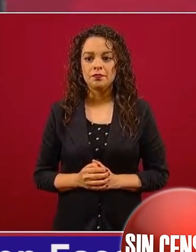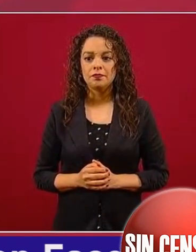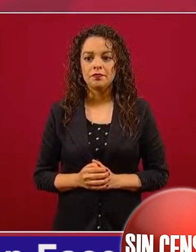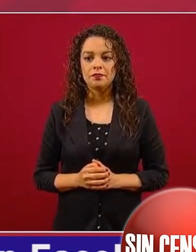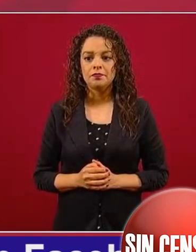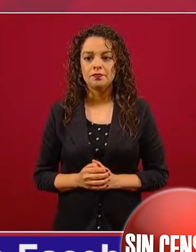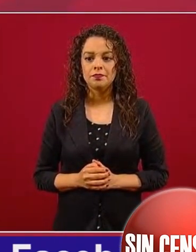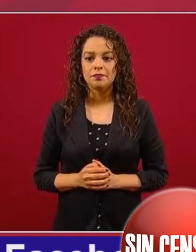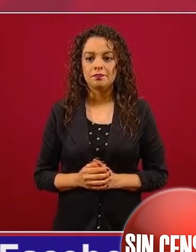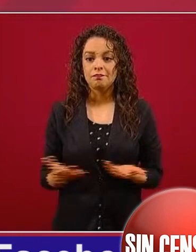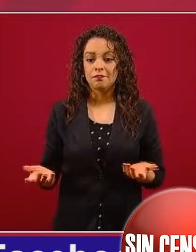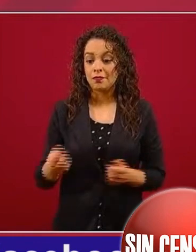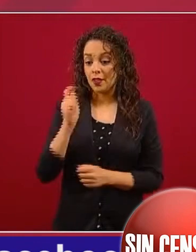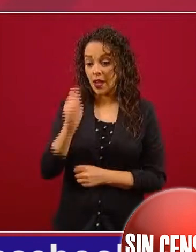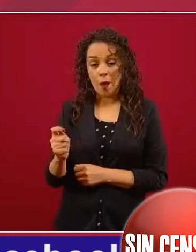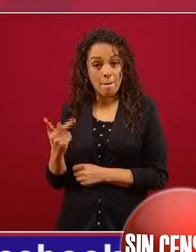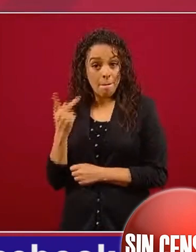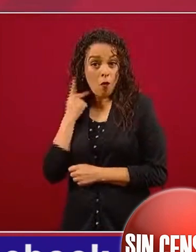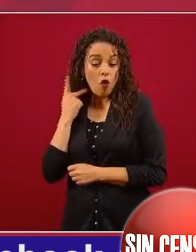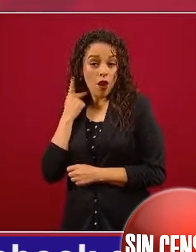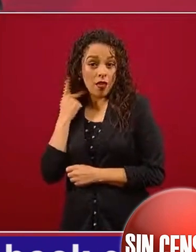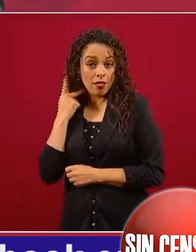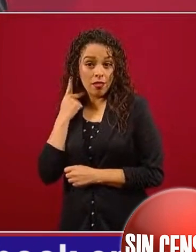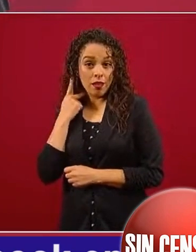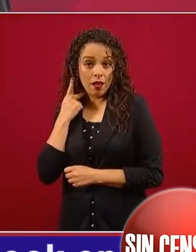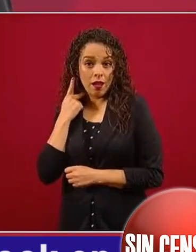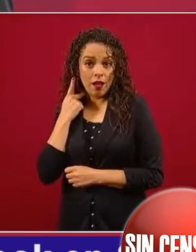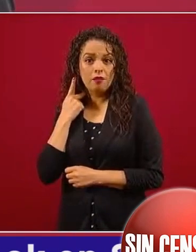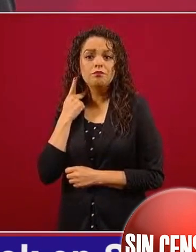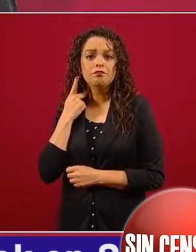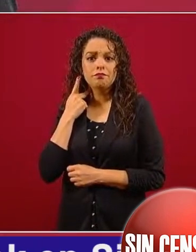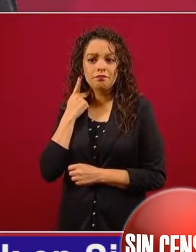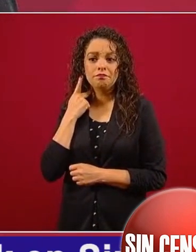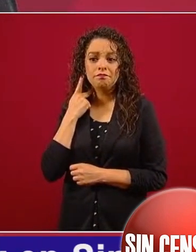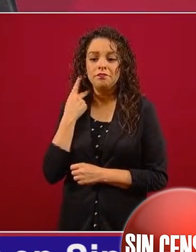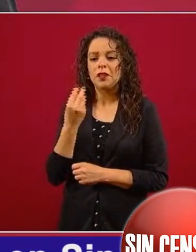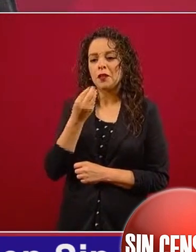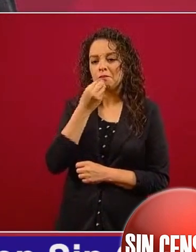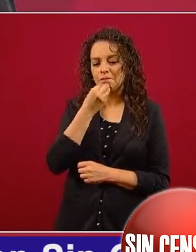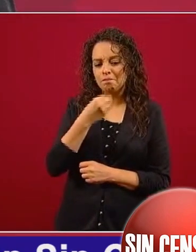La política es también eso, optar entre inconvenientes,